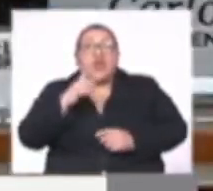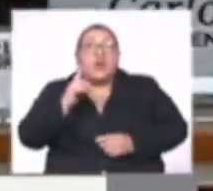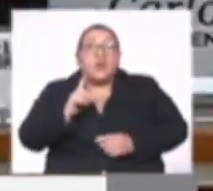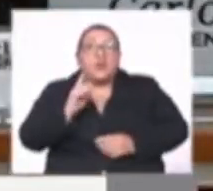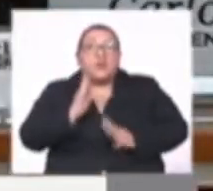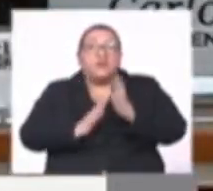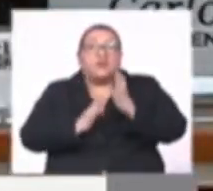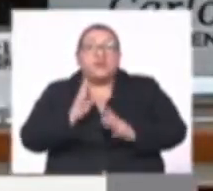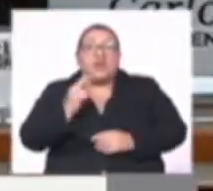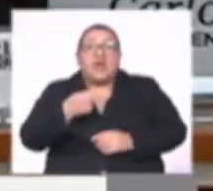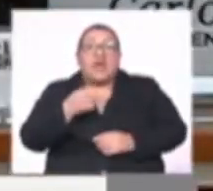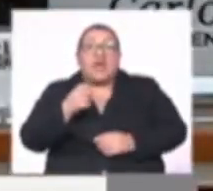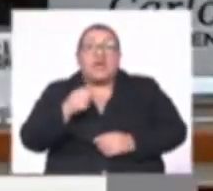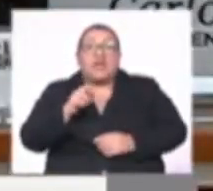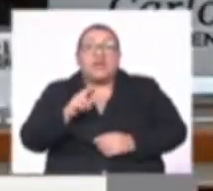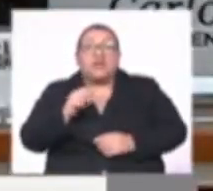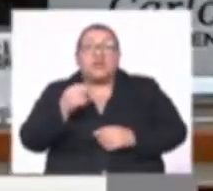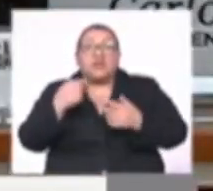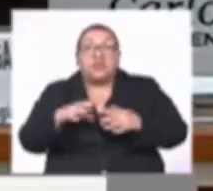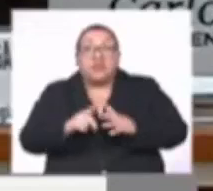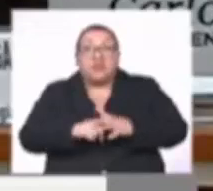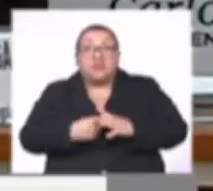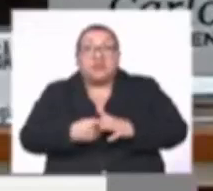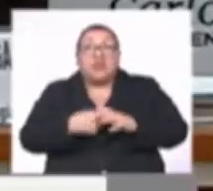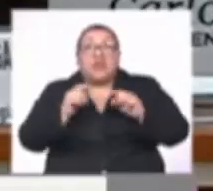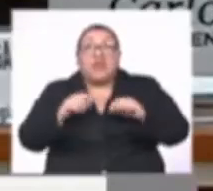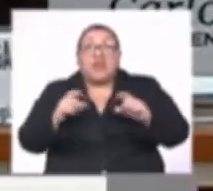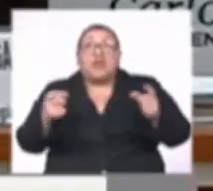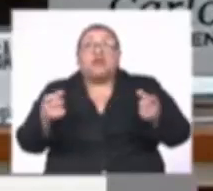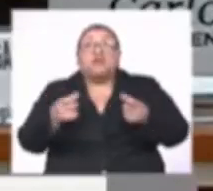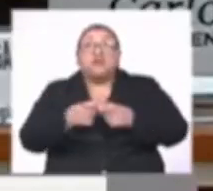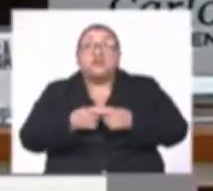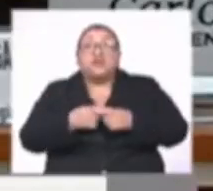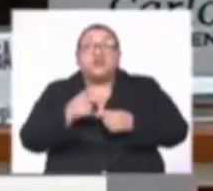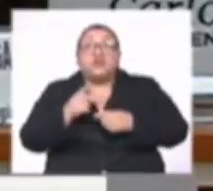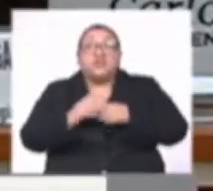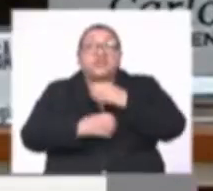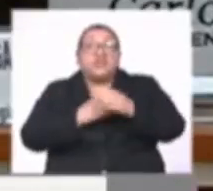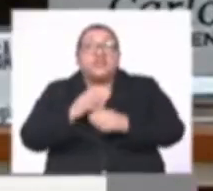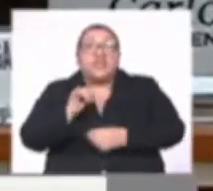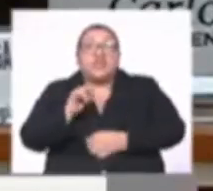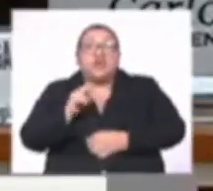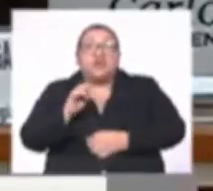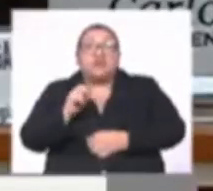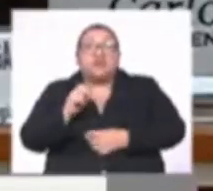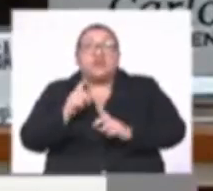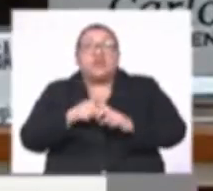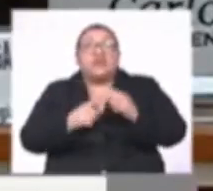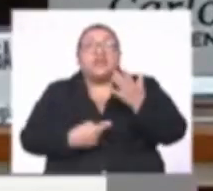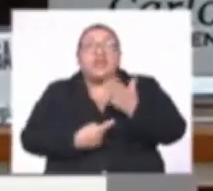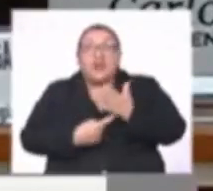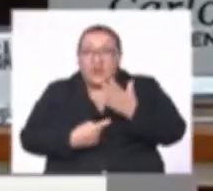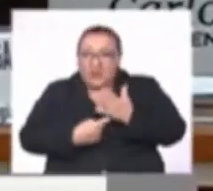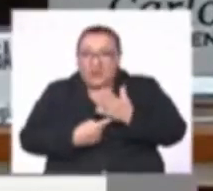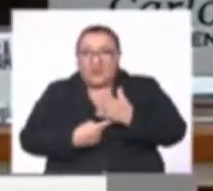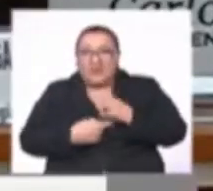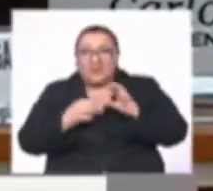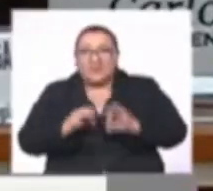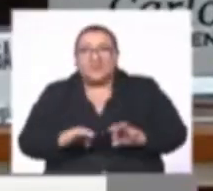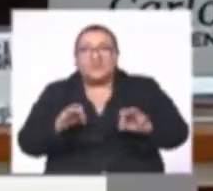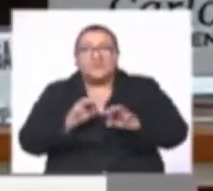del edificio Víctor Raúl Haya de la Torre. Está por empezar justamente la Comisión de Ciencia, Innovación y Tecnología. Esta